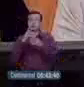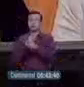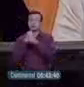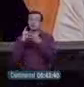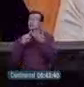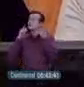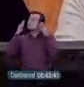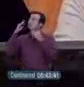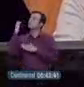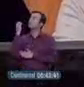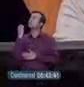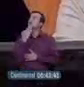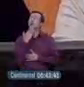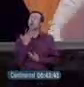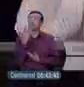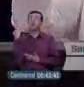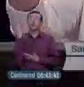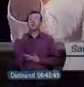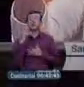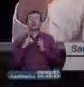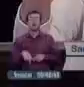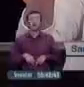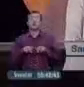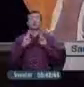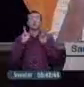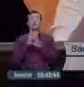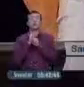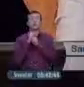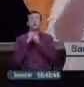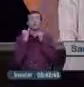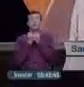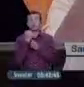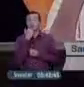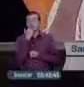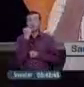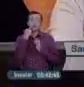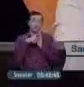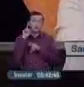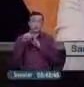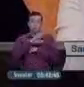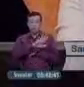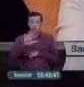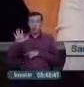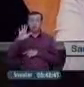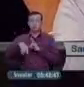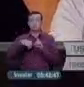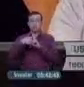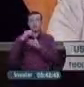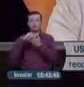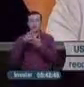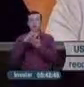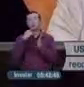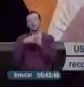emergencia. Es decir, el costo de emergencia en salud está en el sector social, pero cuando hay sectores un poco más transversales están incorporados acá.